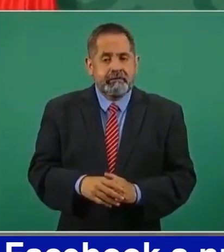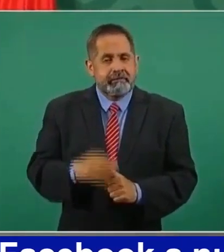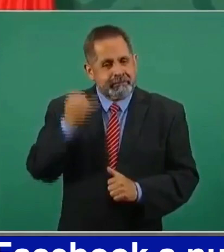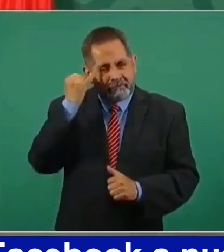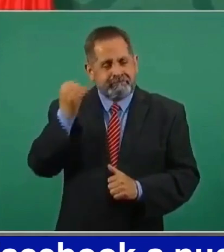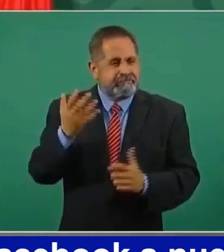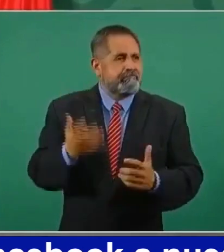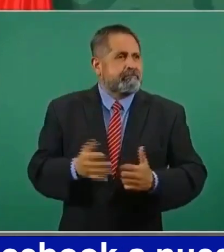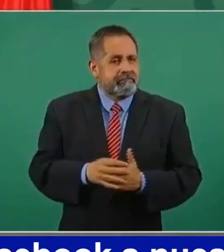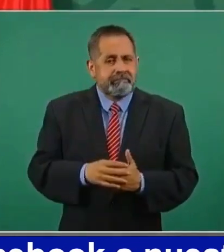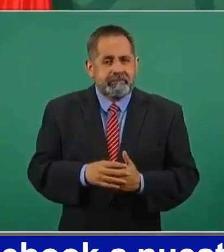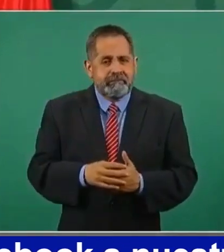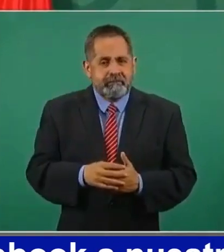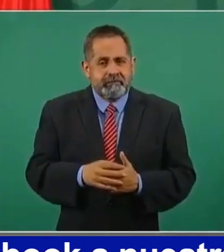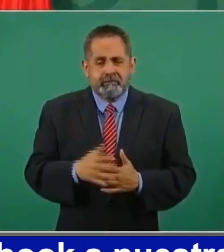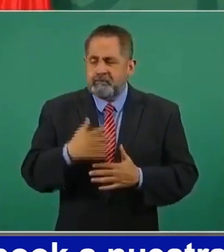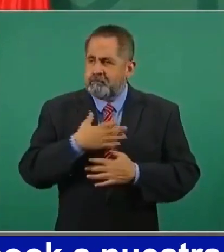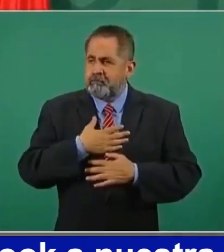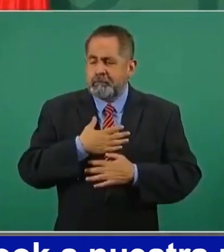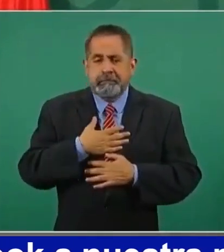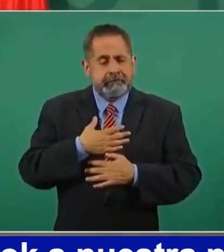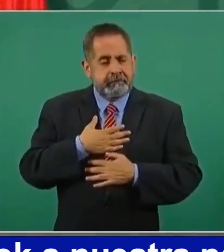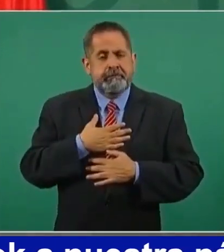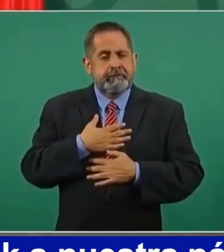Imagínense cómo no voy a estar